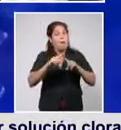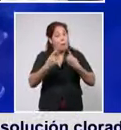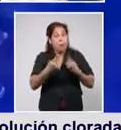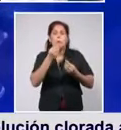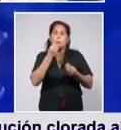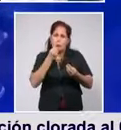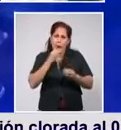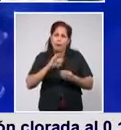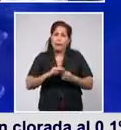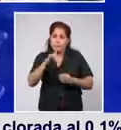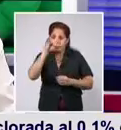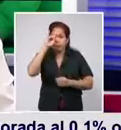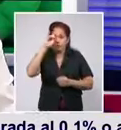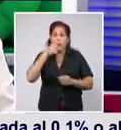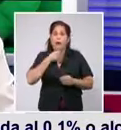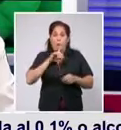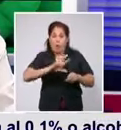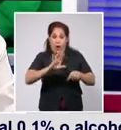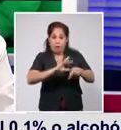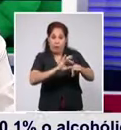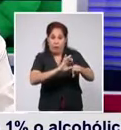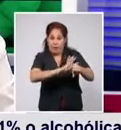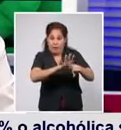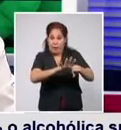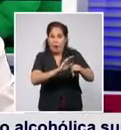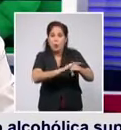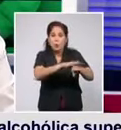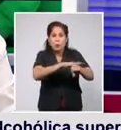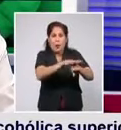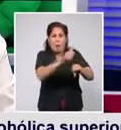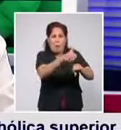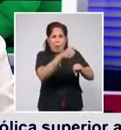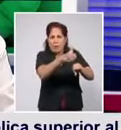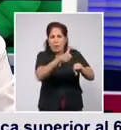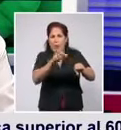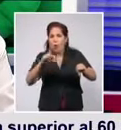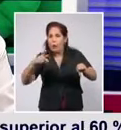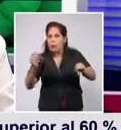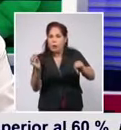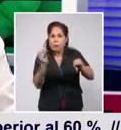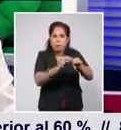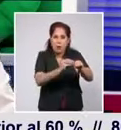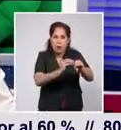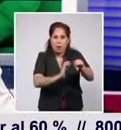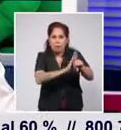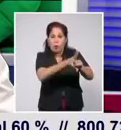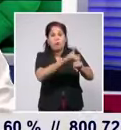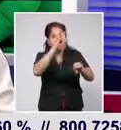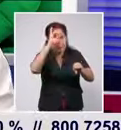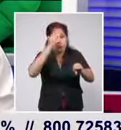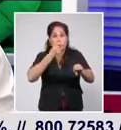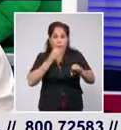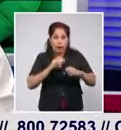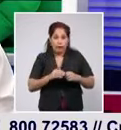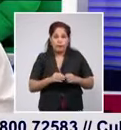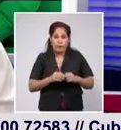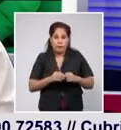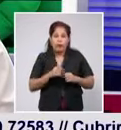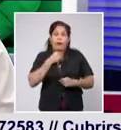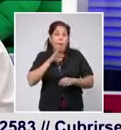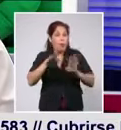contagiarse teniendo en cuenta los riesgos a que están puestos nuestros niños, y